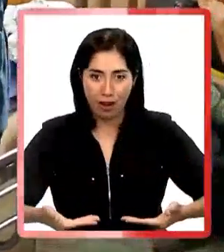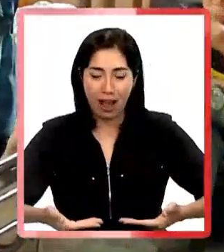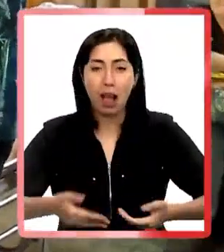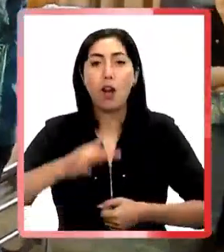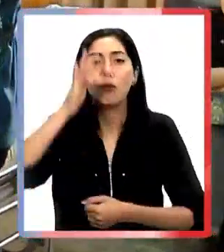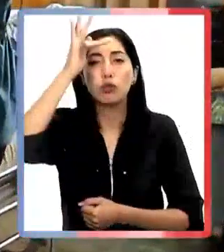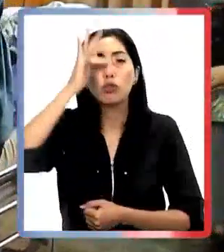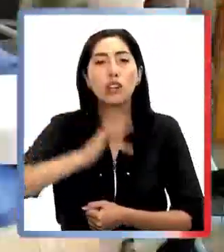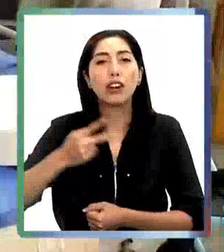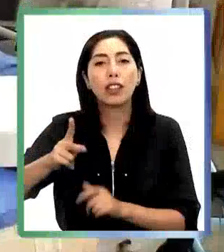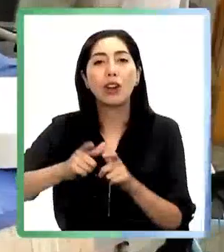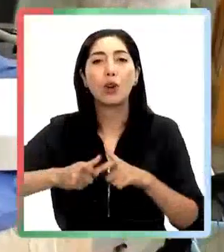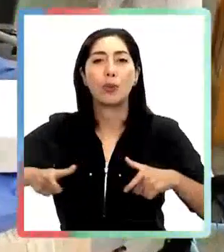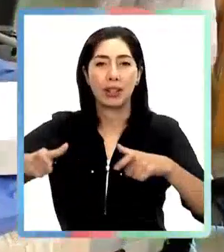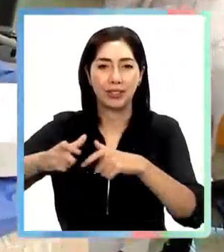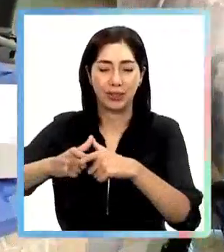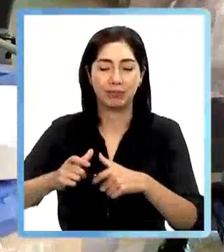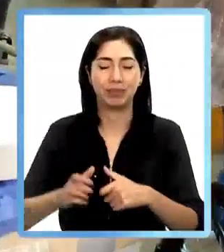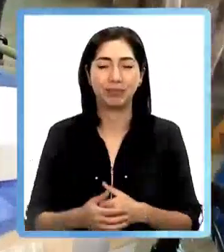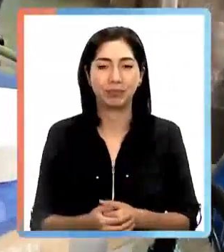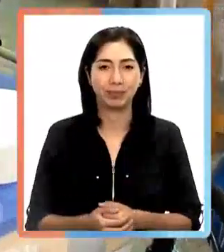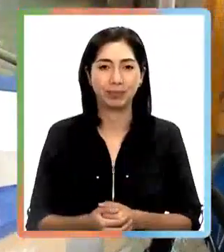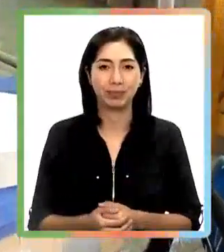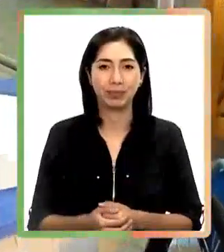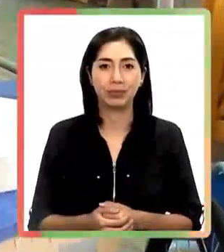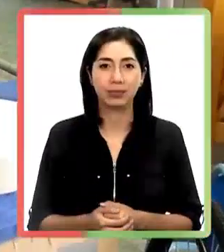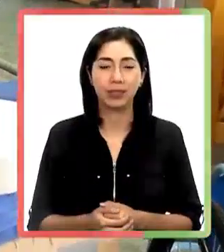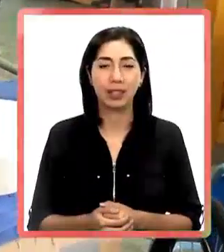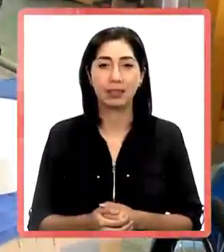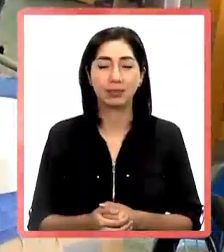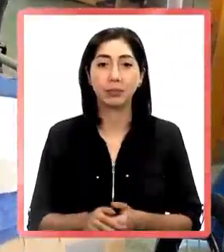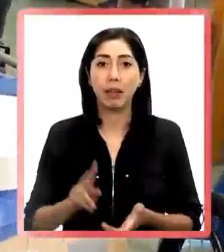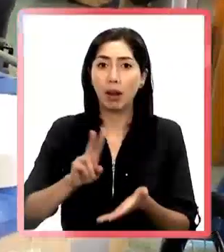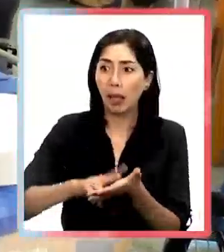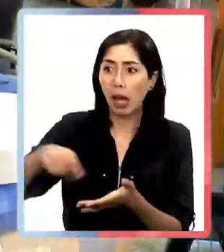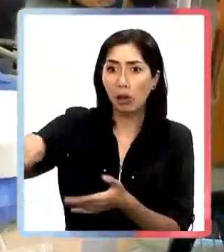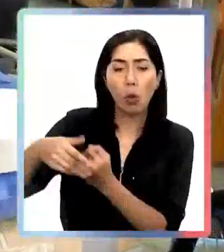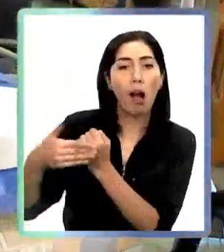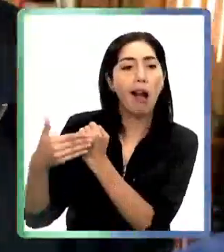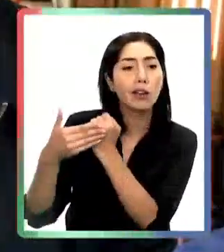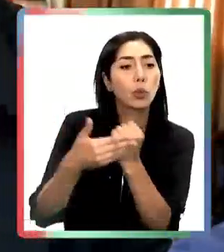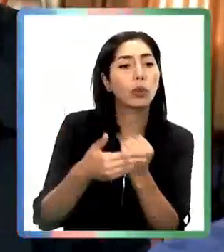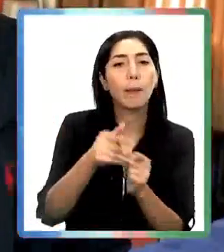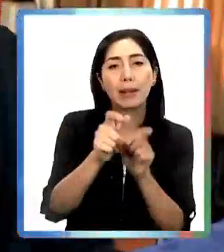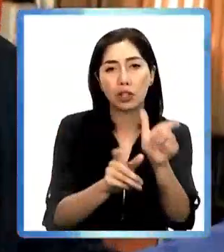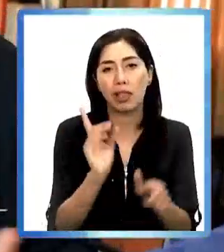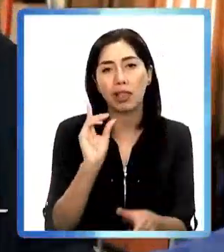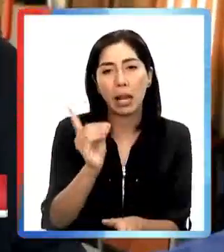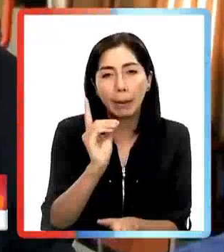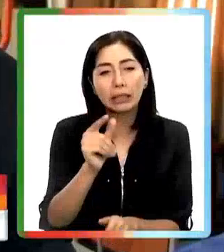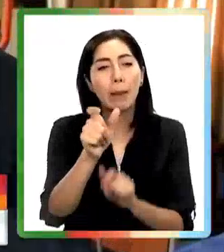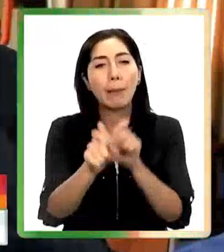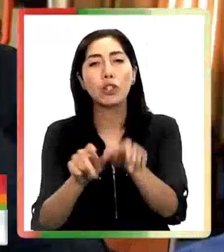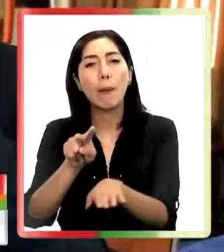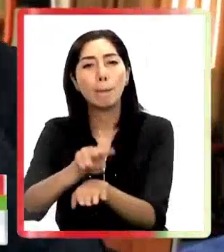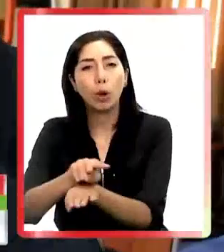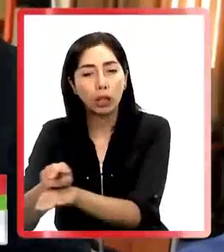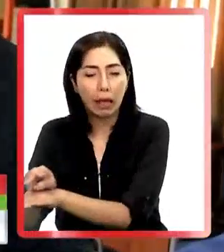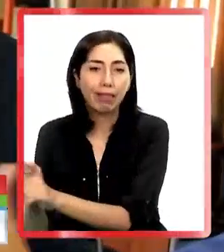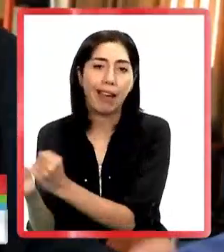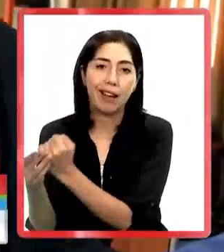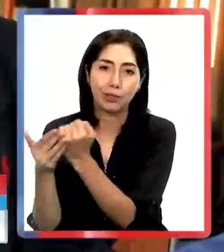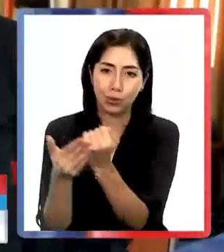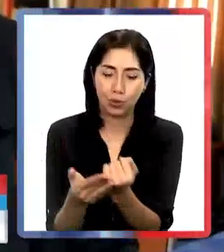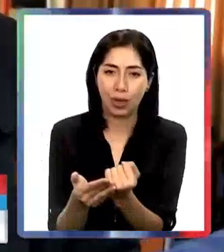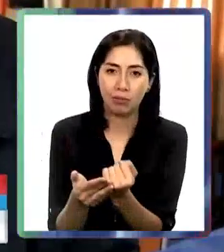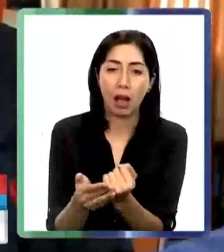los funcionarios de la corporación. Son ellos verdaderos apóstoles que ayudan a personas con discapacidad, personas postradas, y que muchas